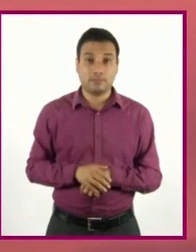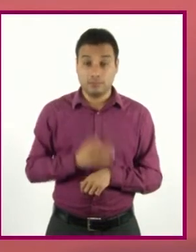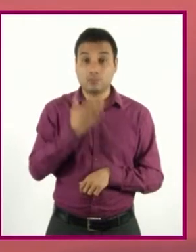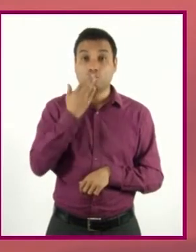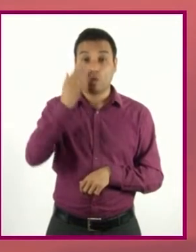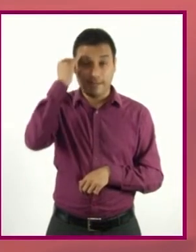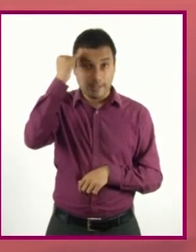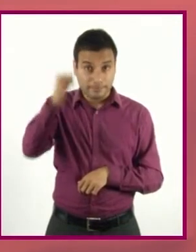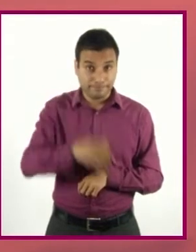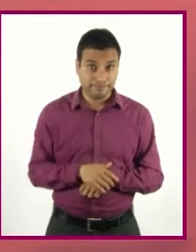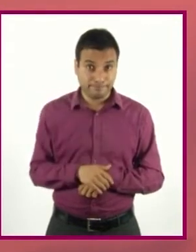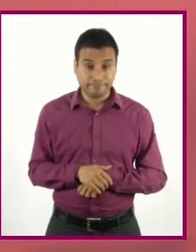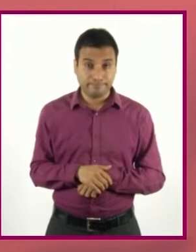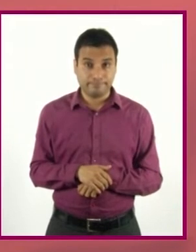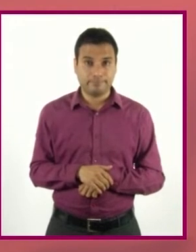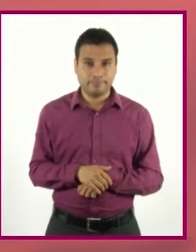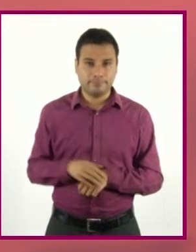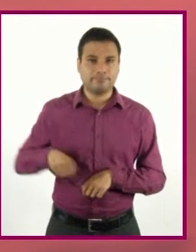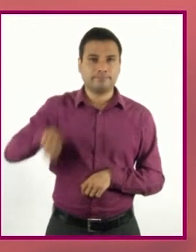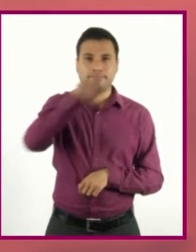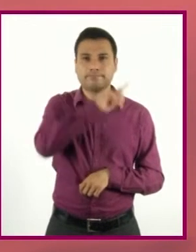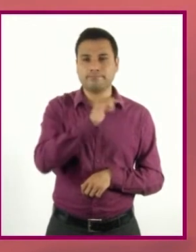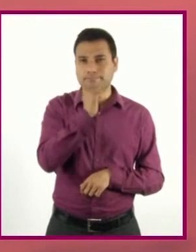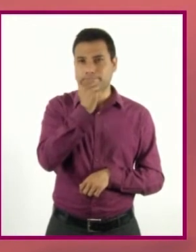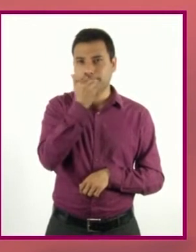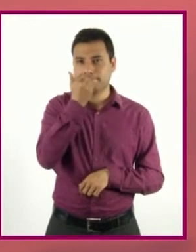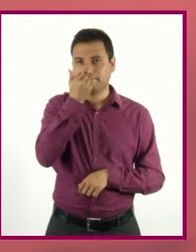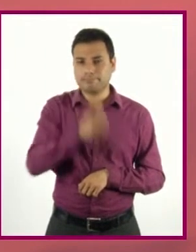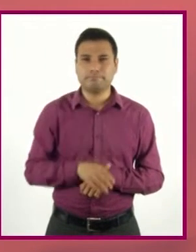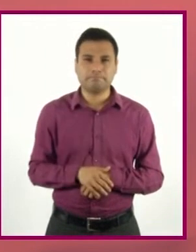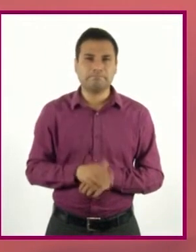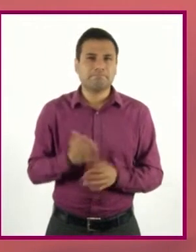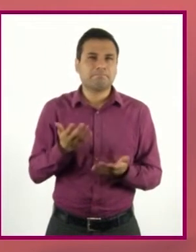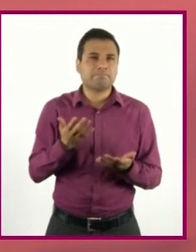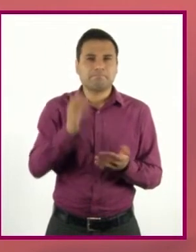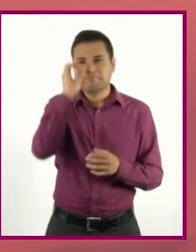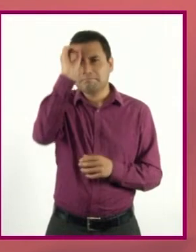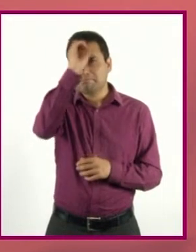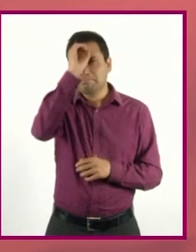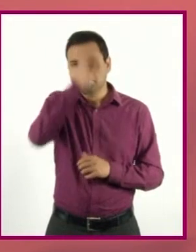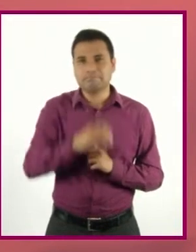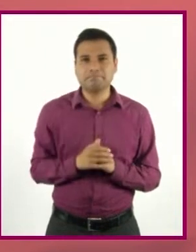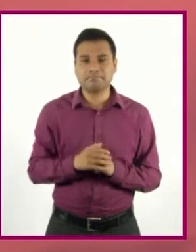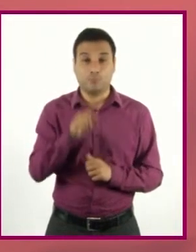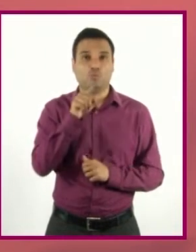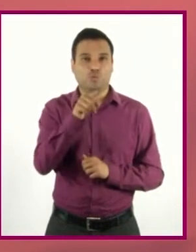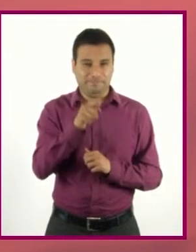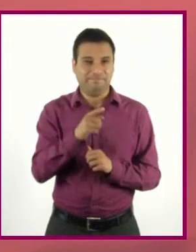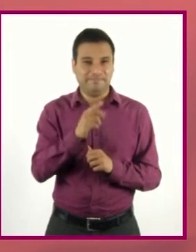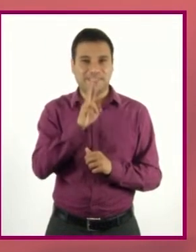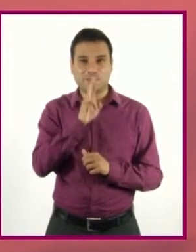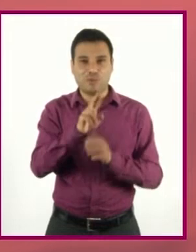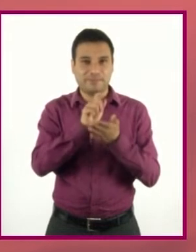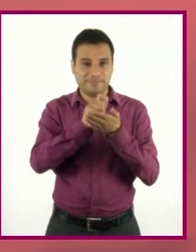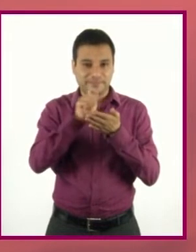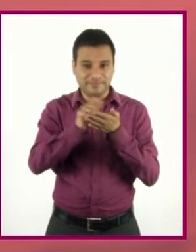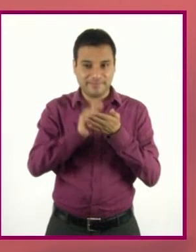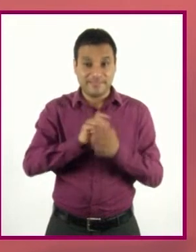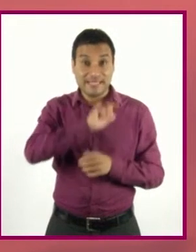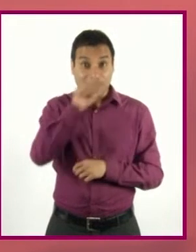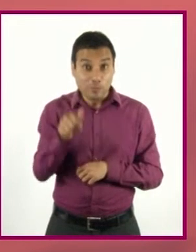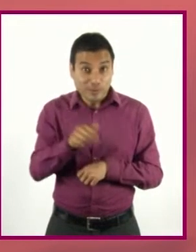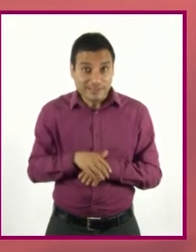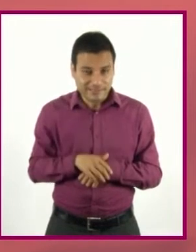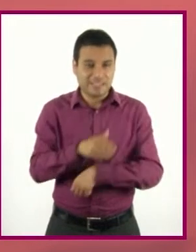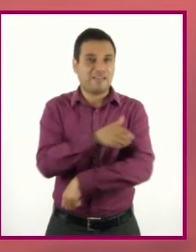buena idea. A ustedes, alumnas y alumnos, ¿qué se les ocurrió? Anoten su respuesta y después compártanla